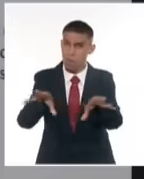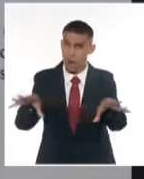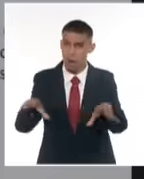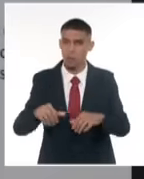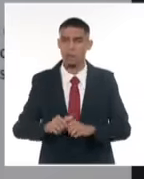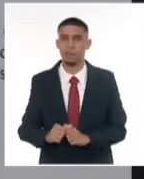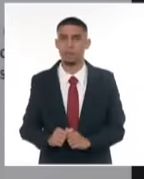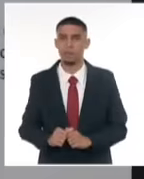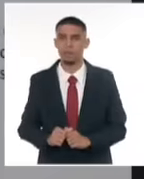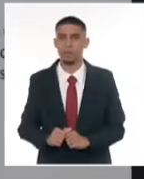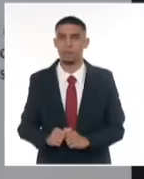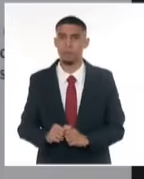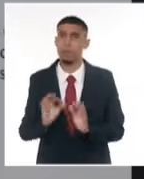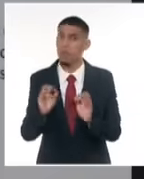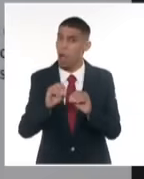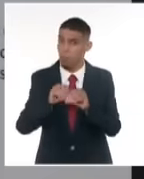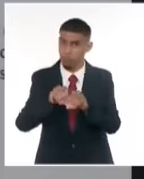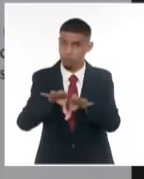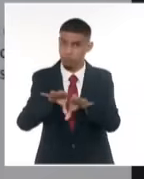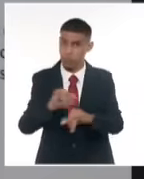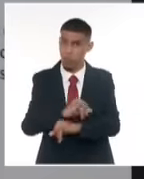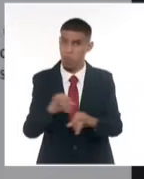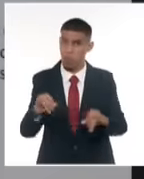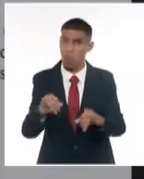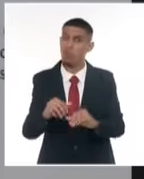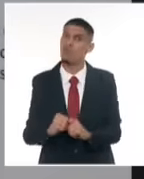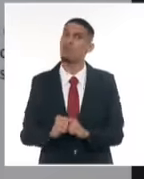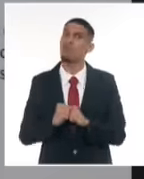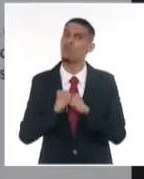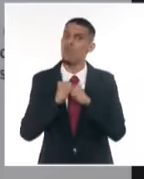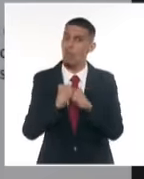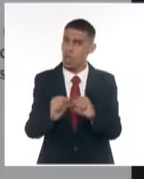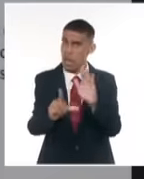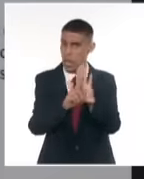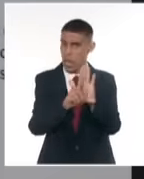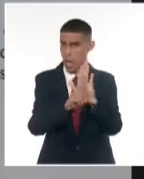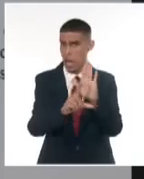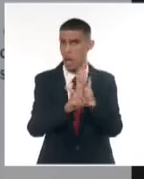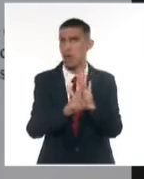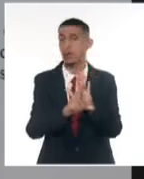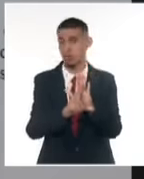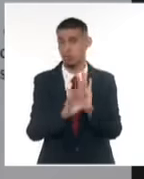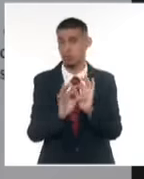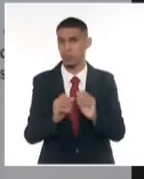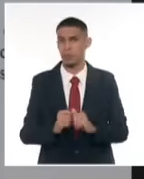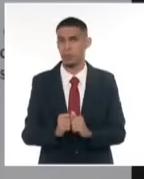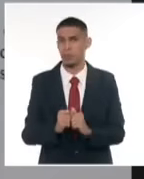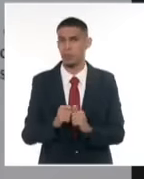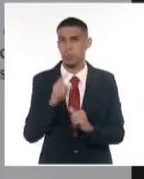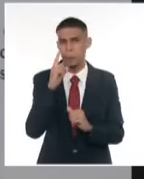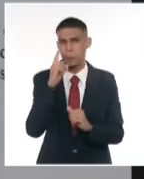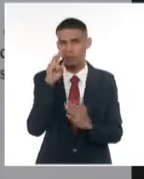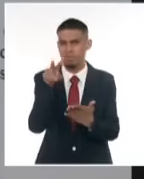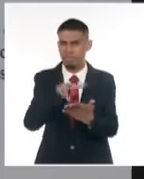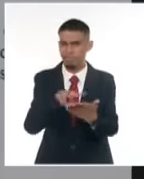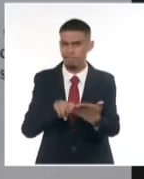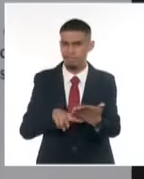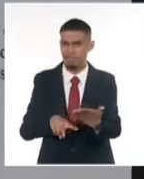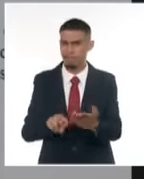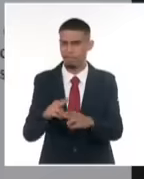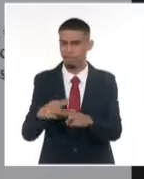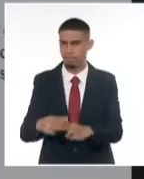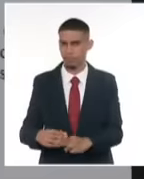República. Y al estar publicada en la Gaceta, se refuerza su carácter legal y su fuerza vinculante. Vamos a leer este detalle que tiene la lista,